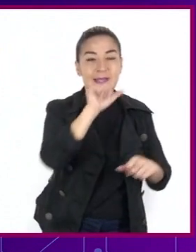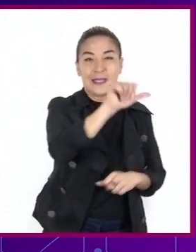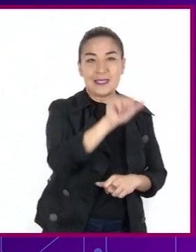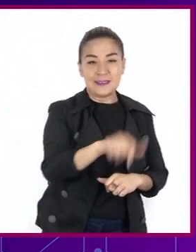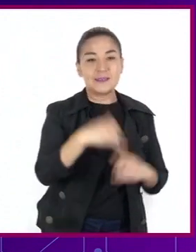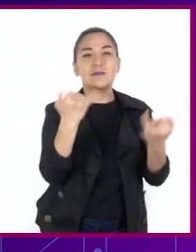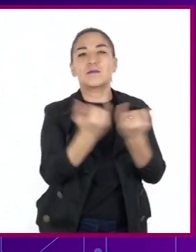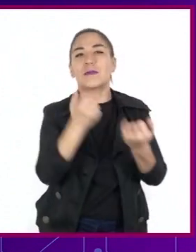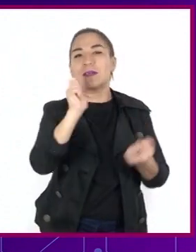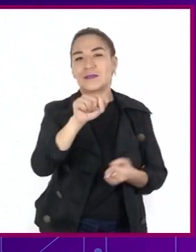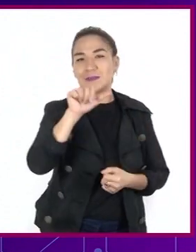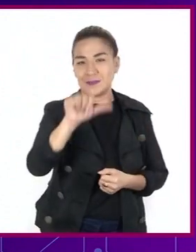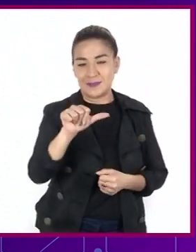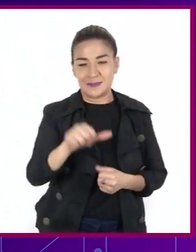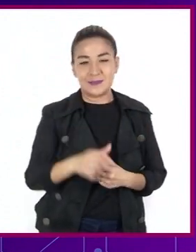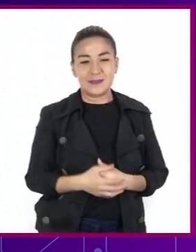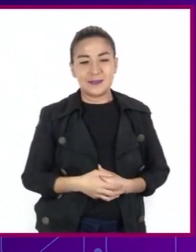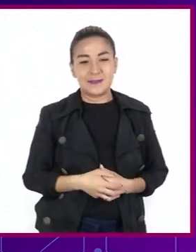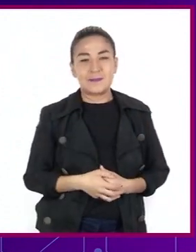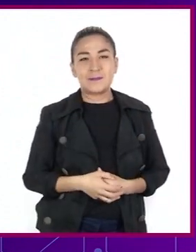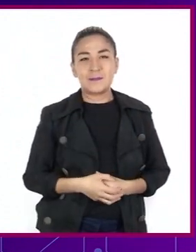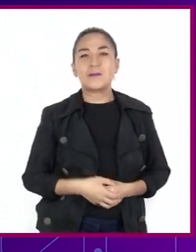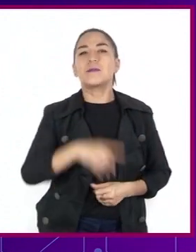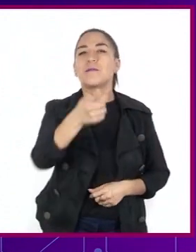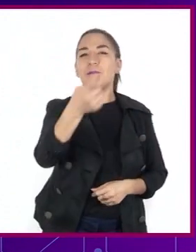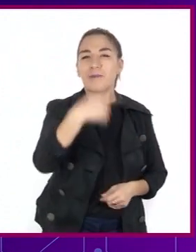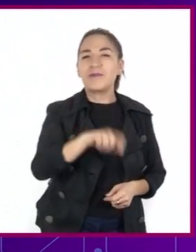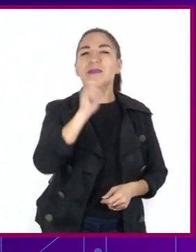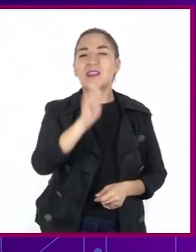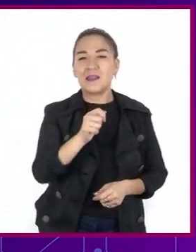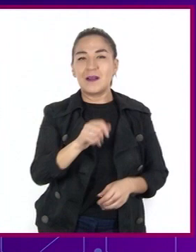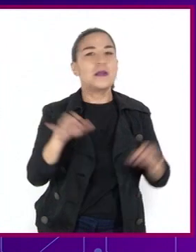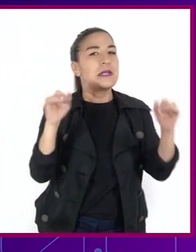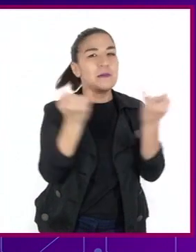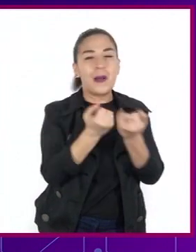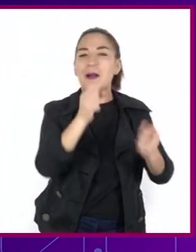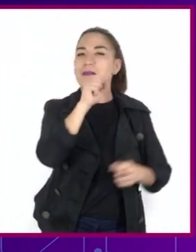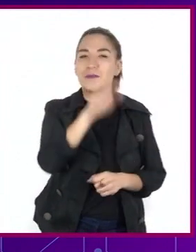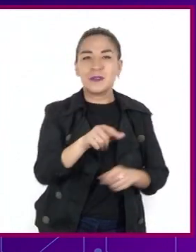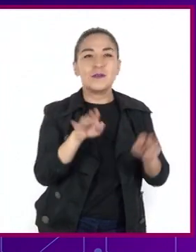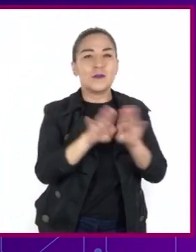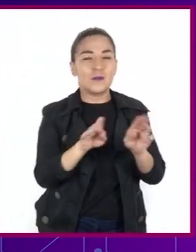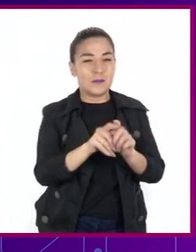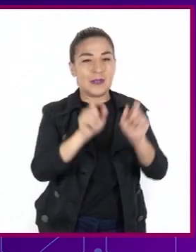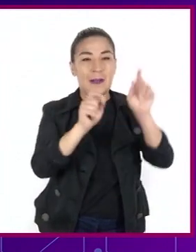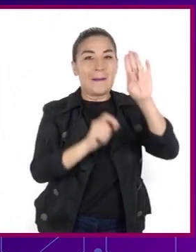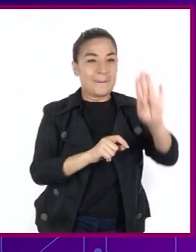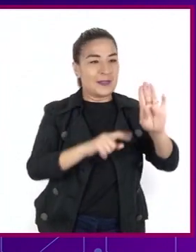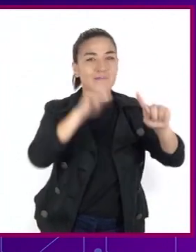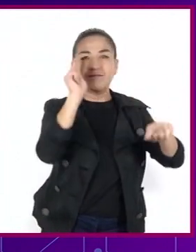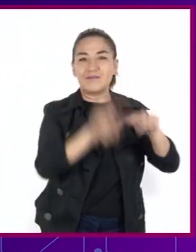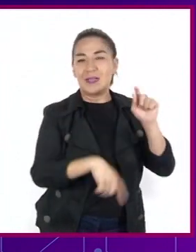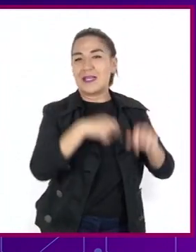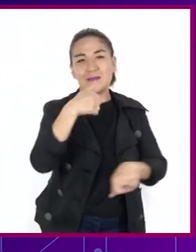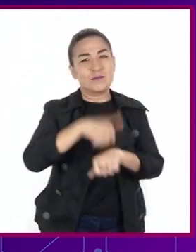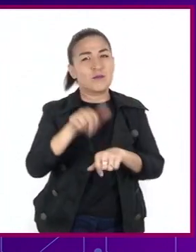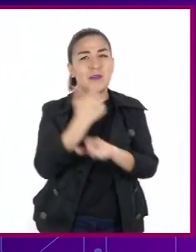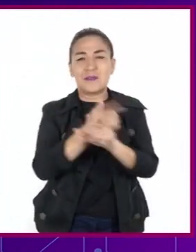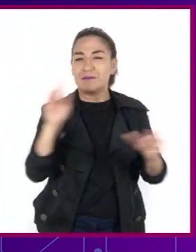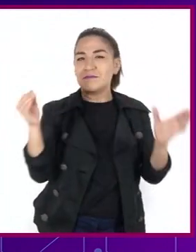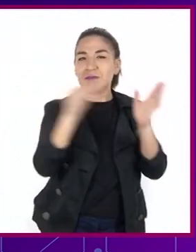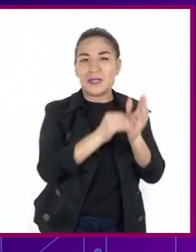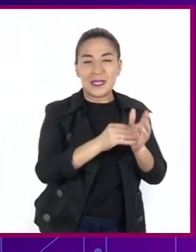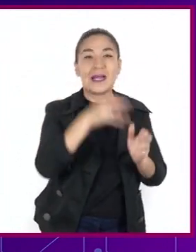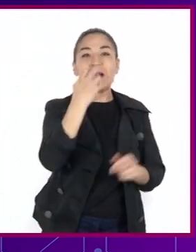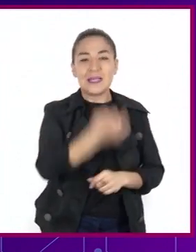igual a 16. De lo anterior se puede deducir que lo mismo pasará si sustituimos la letra b por cualquier número. Cuando